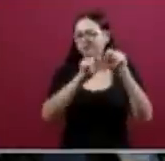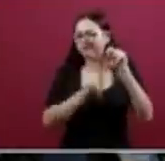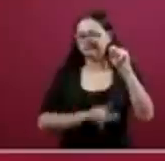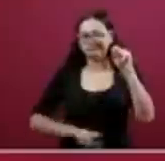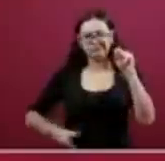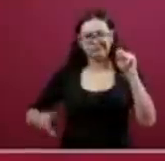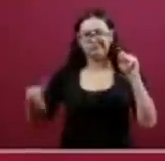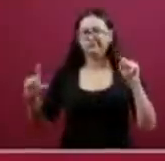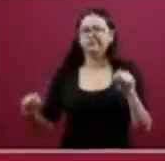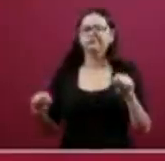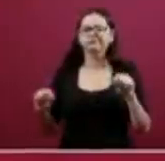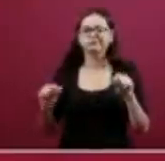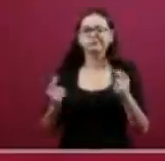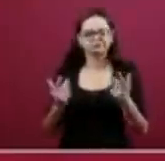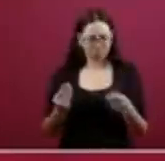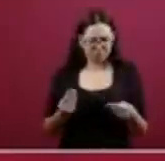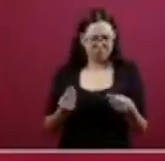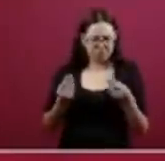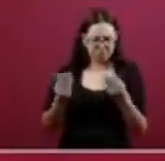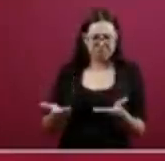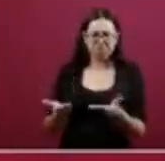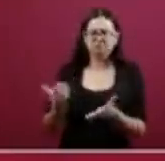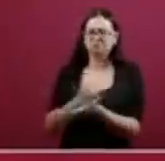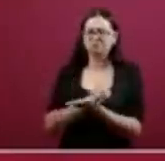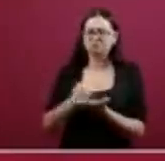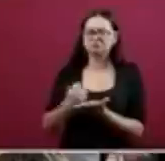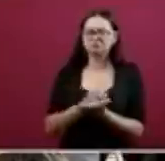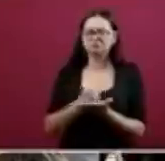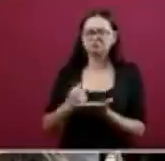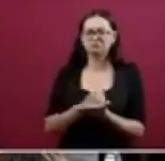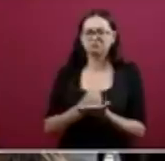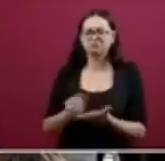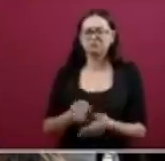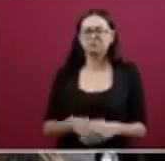se van a otorgar estos créditos.